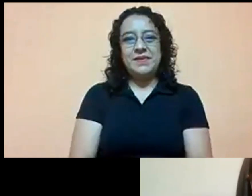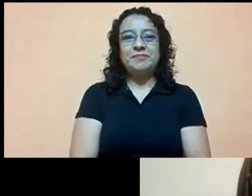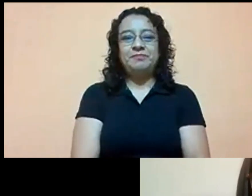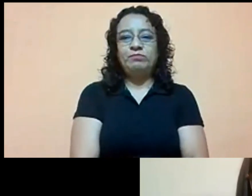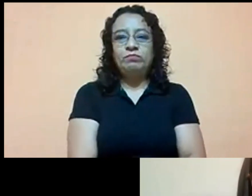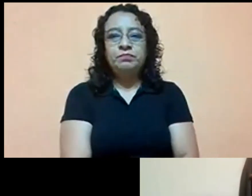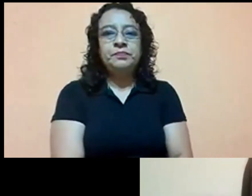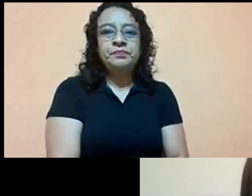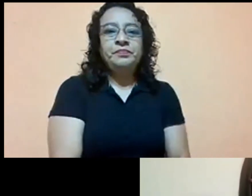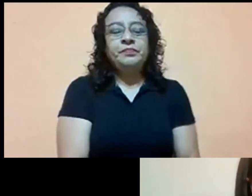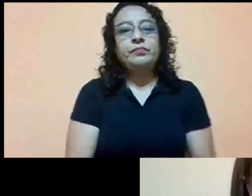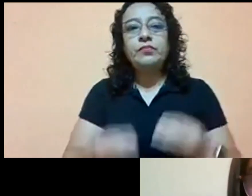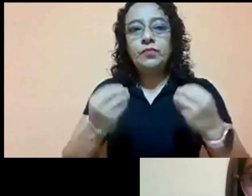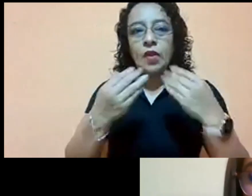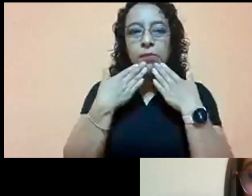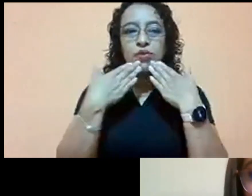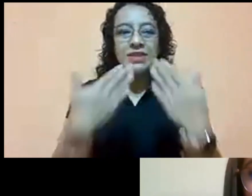Muchas gracias, señor Lilian, muy amable.